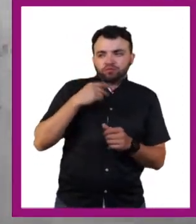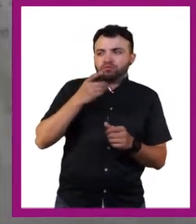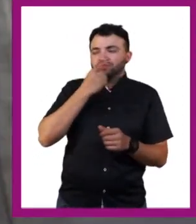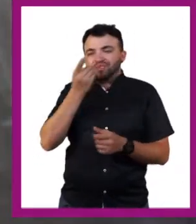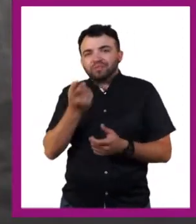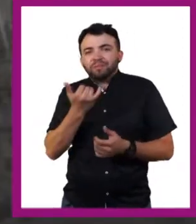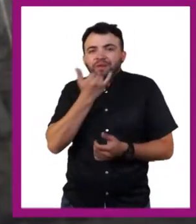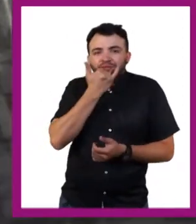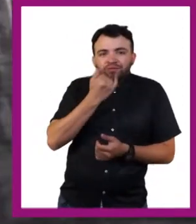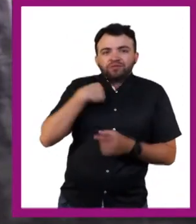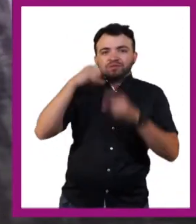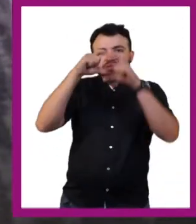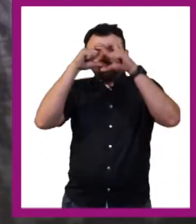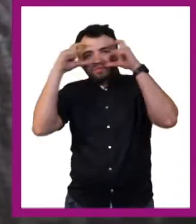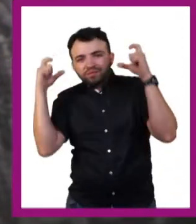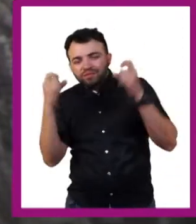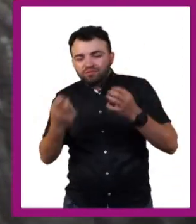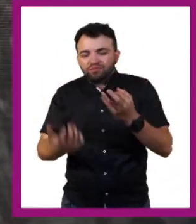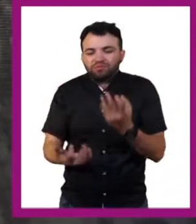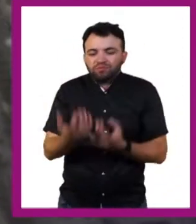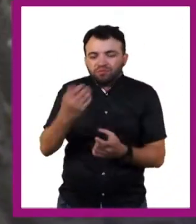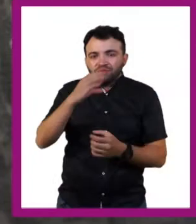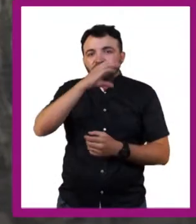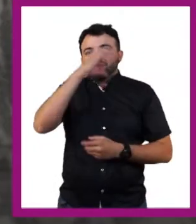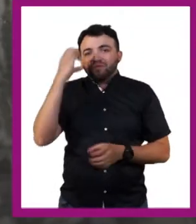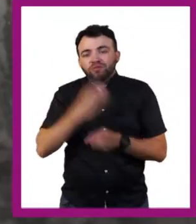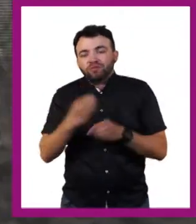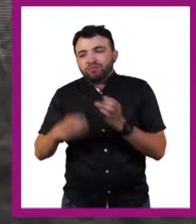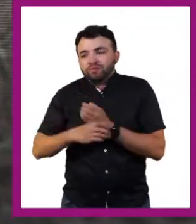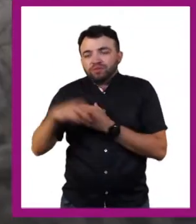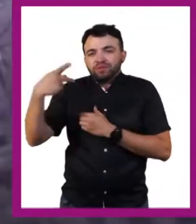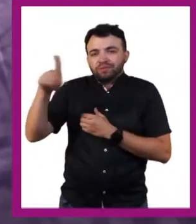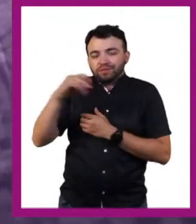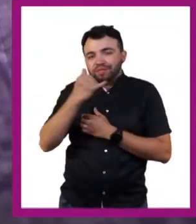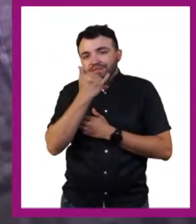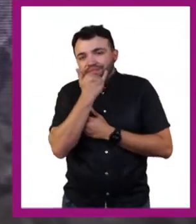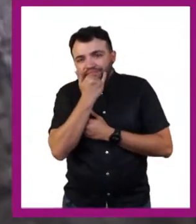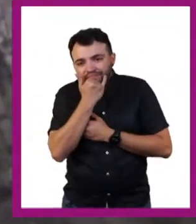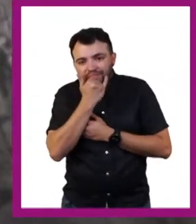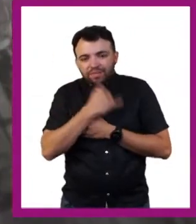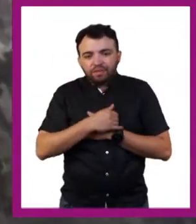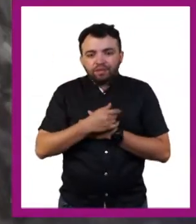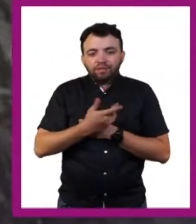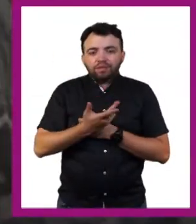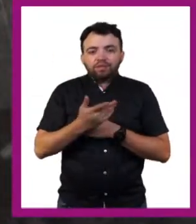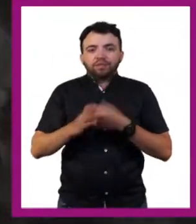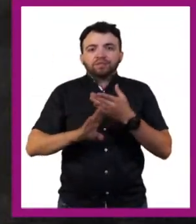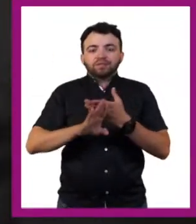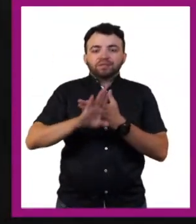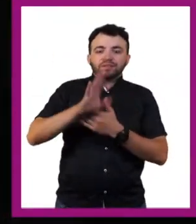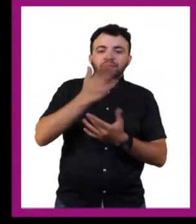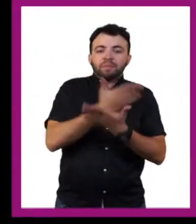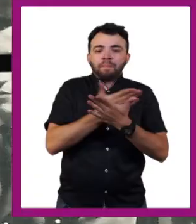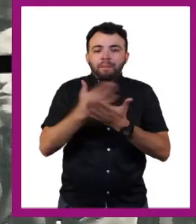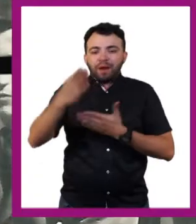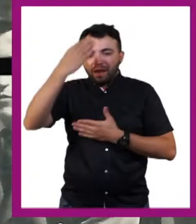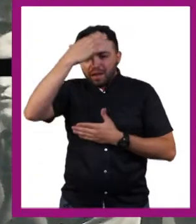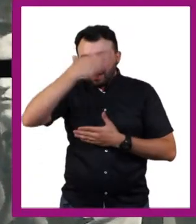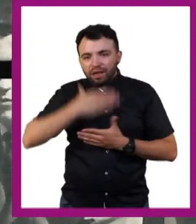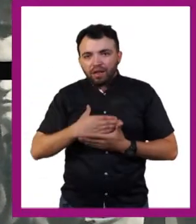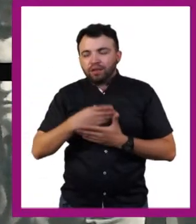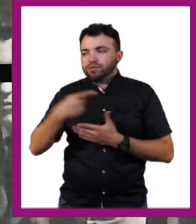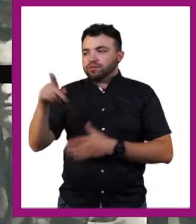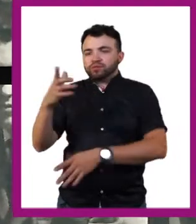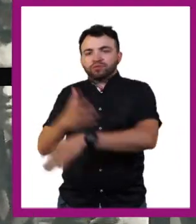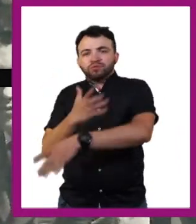foto, en la otra foto hay unas fotos, bueno, no traigo todo lo que he hecho, ¿no? Pero hay otras fotos en las que lo pongo muy blanco. Y